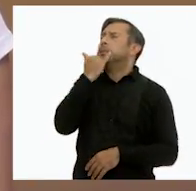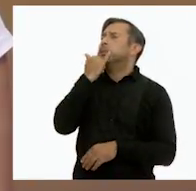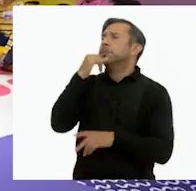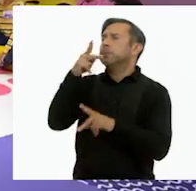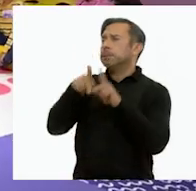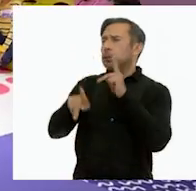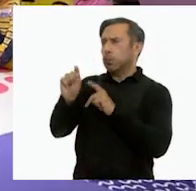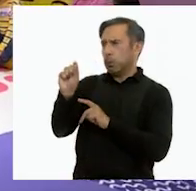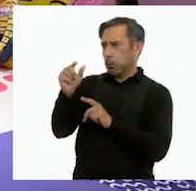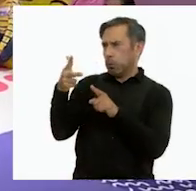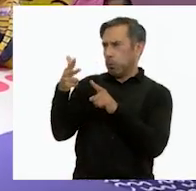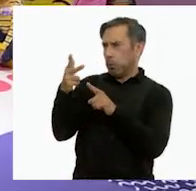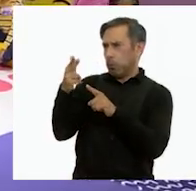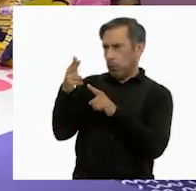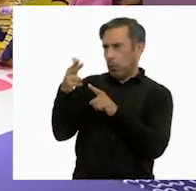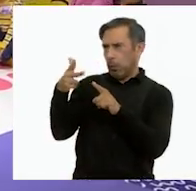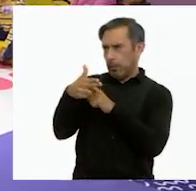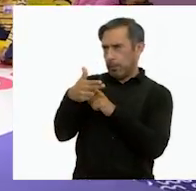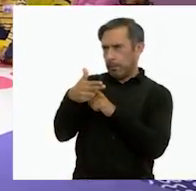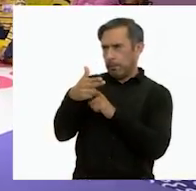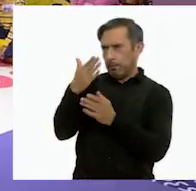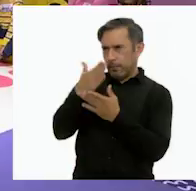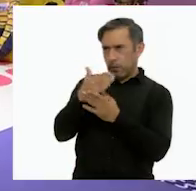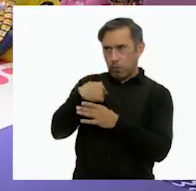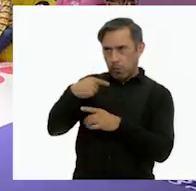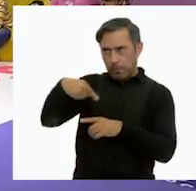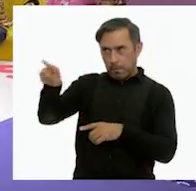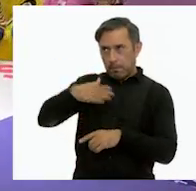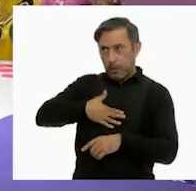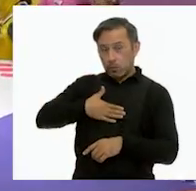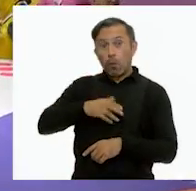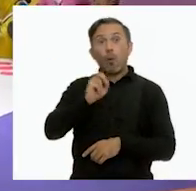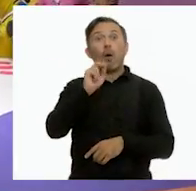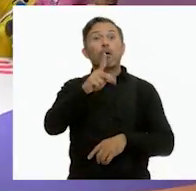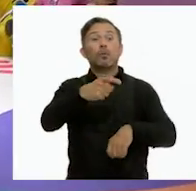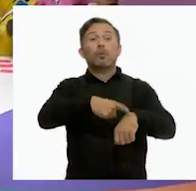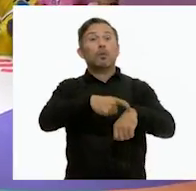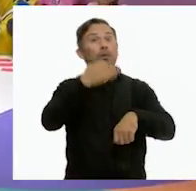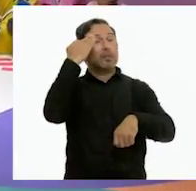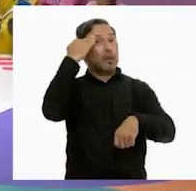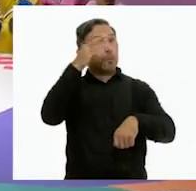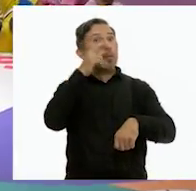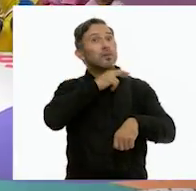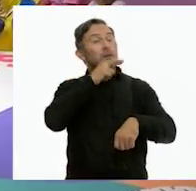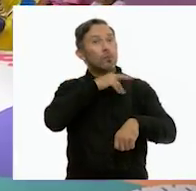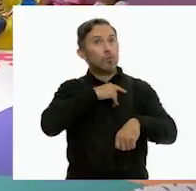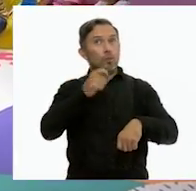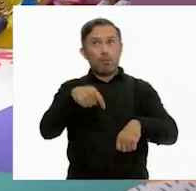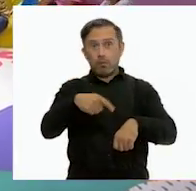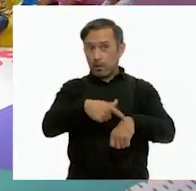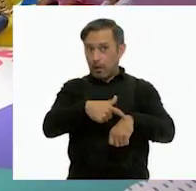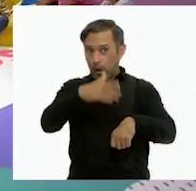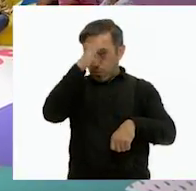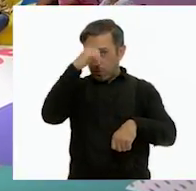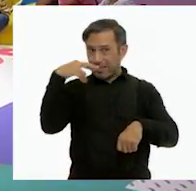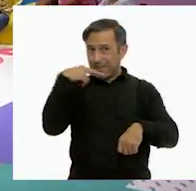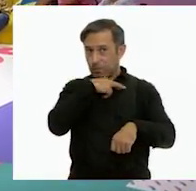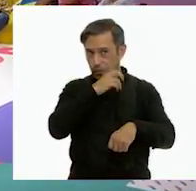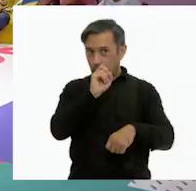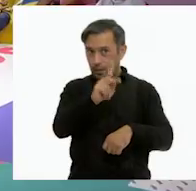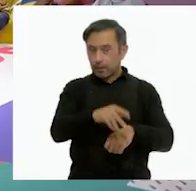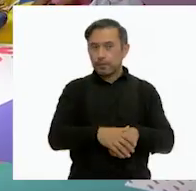ir al baño. Muy bien, ok. Pero no te tardes, por favor, que se me acaba el tiempo de estudio, ¿ok?